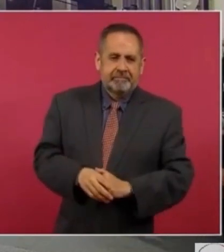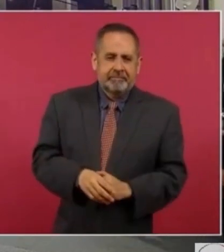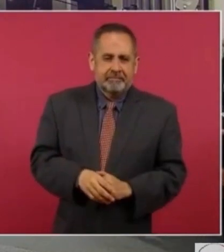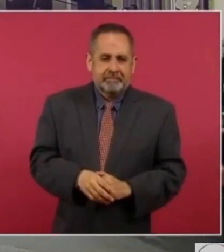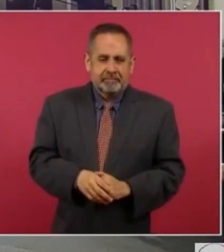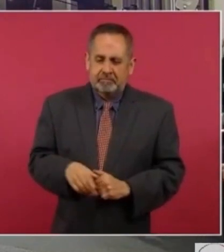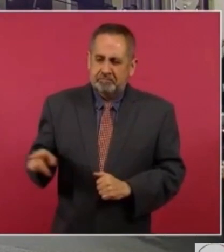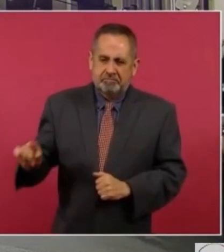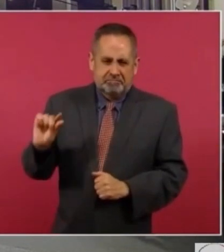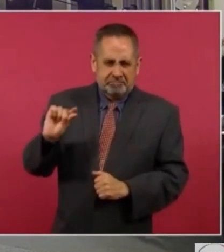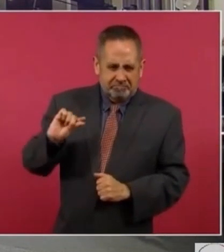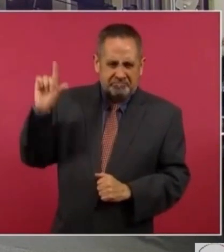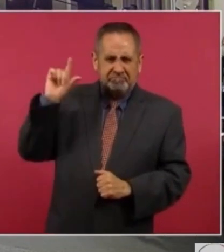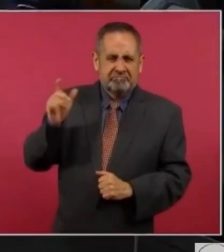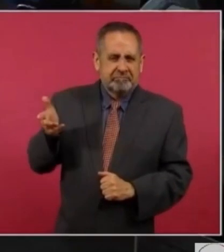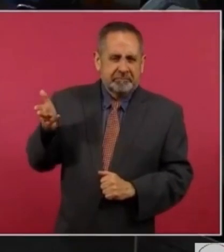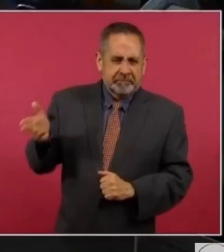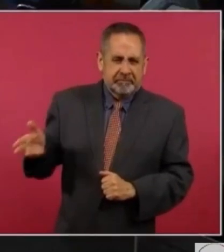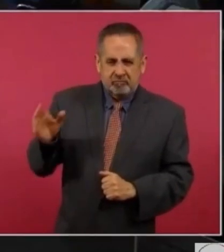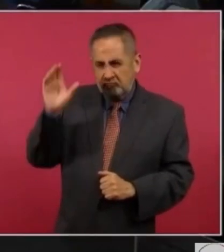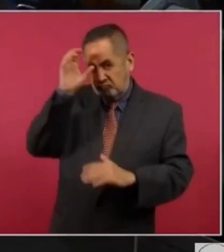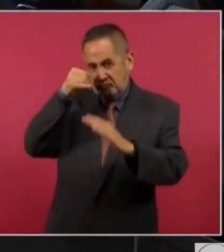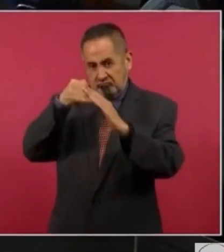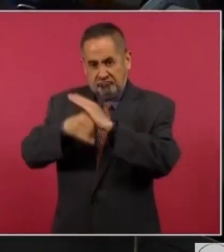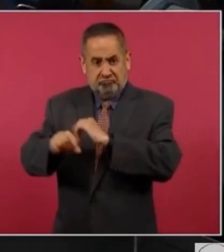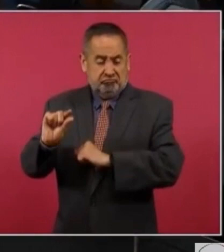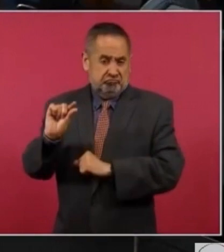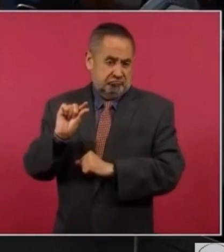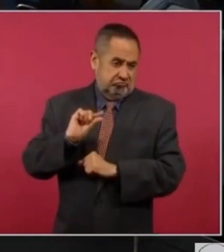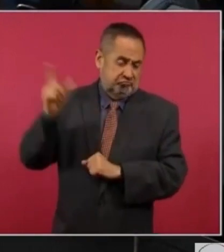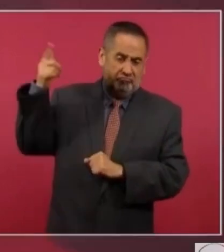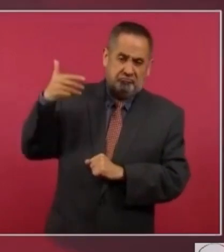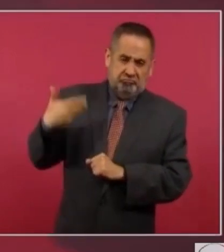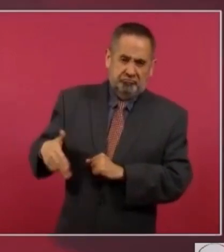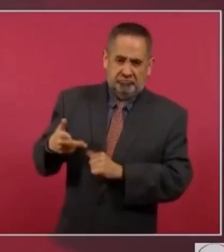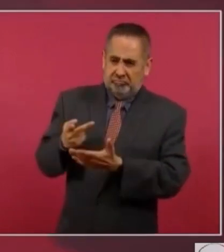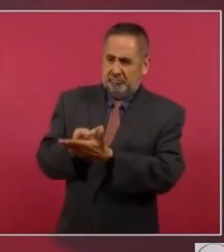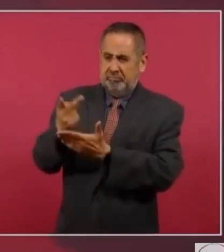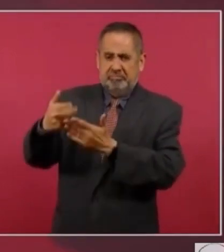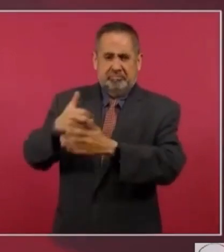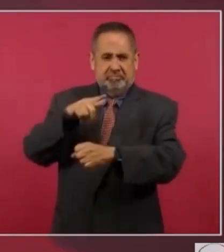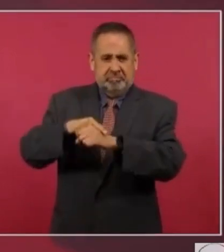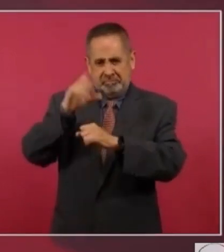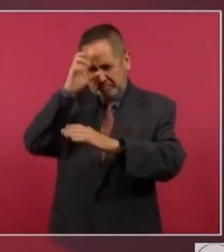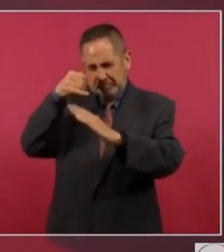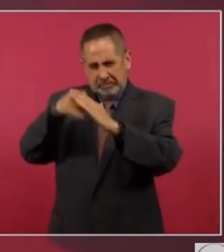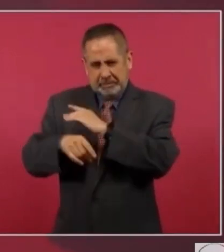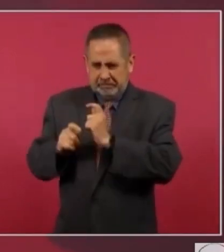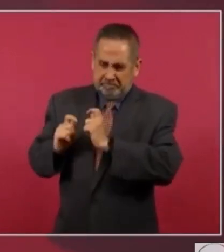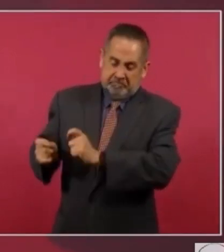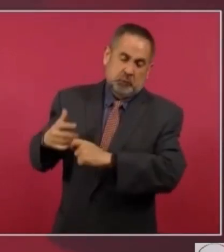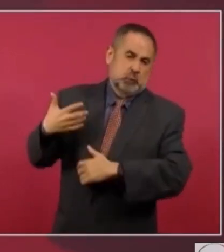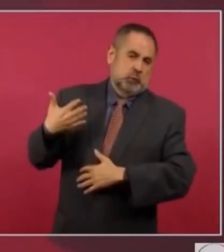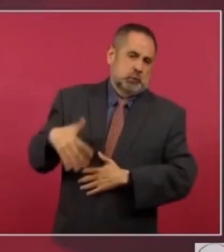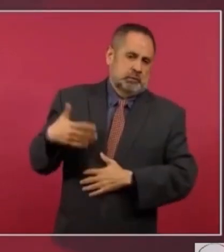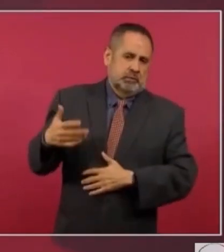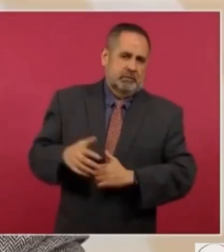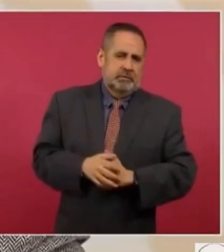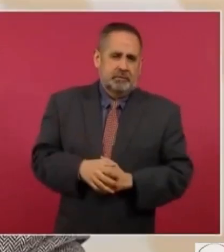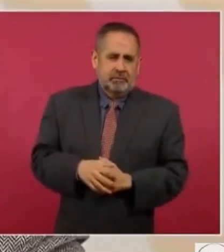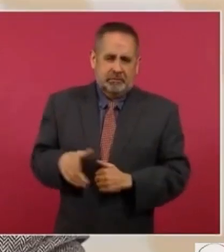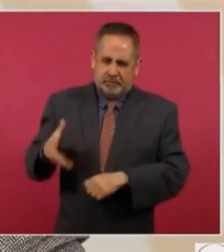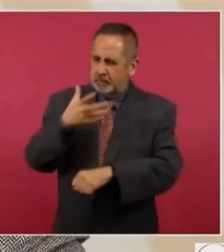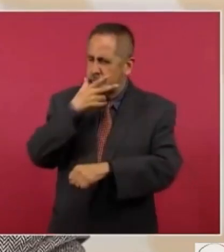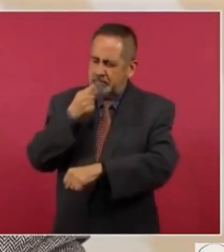un profesional, un científico de primera, Premio Nacional de Ciencia y un hombre